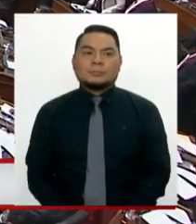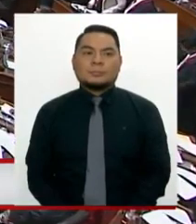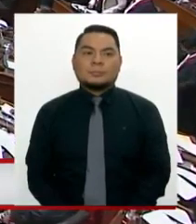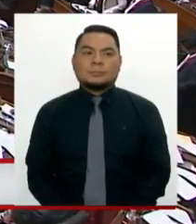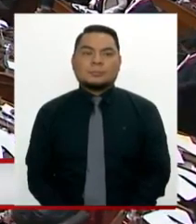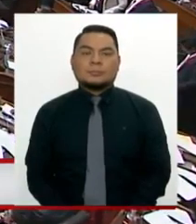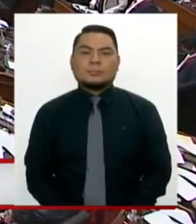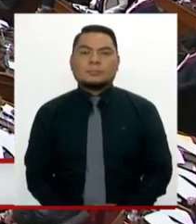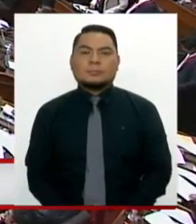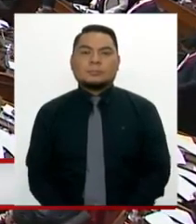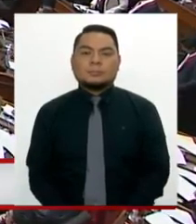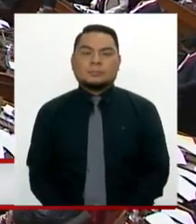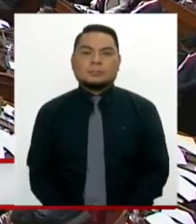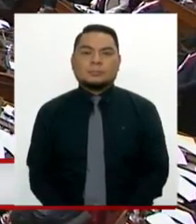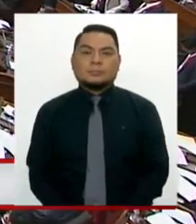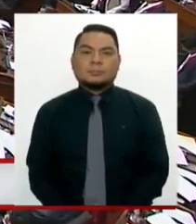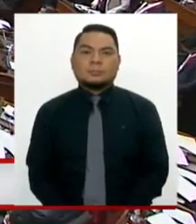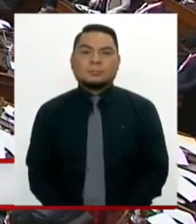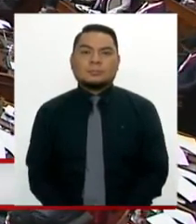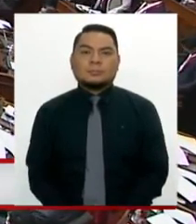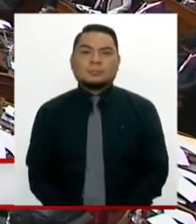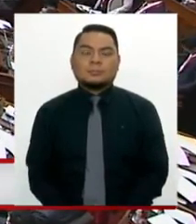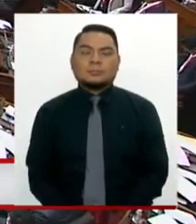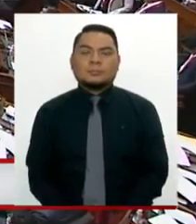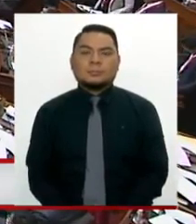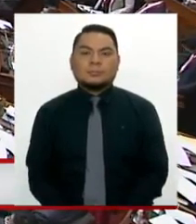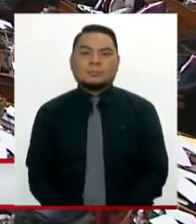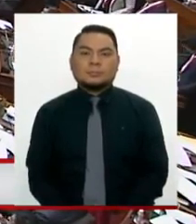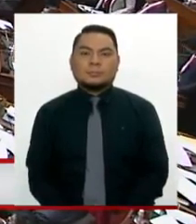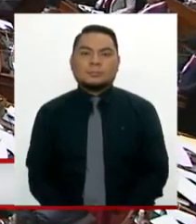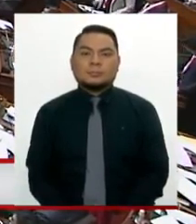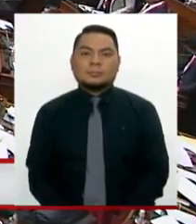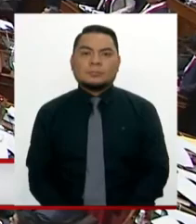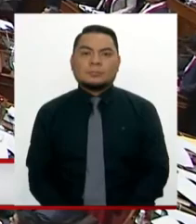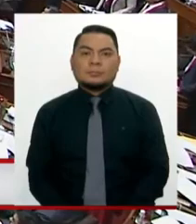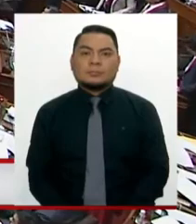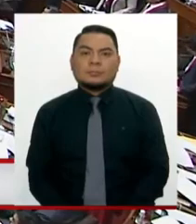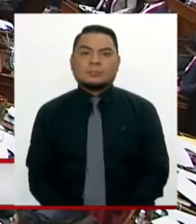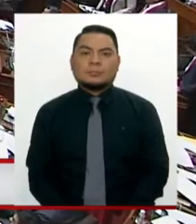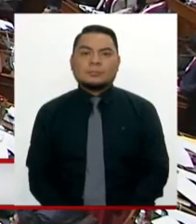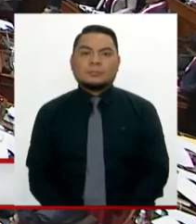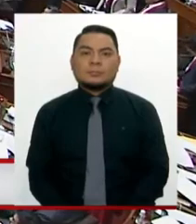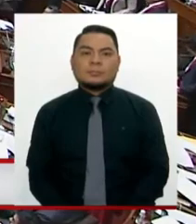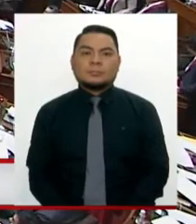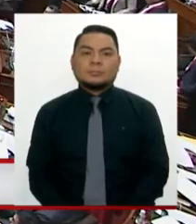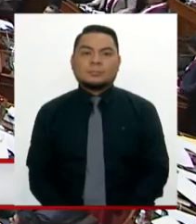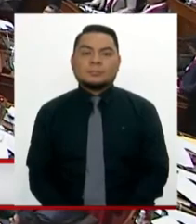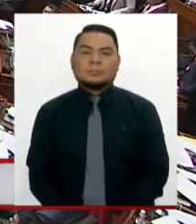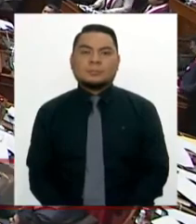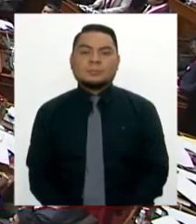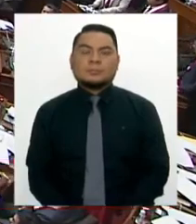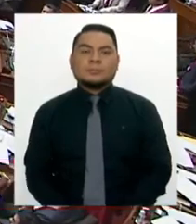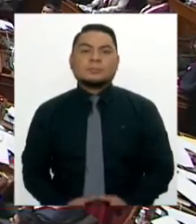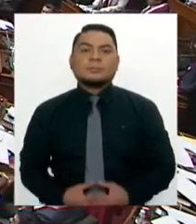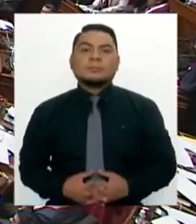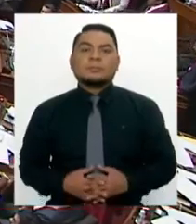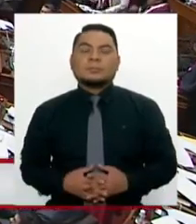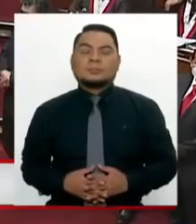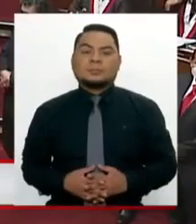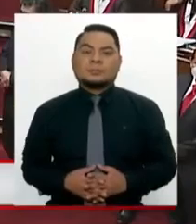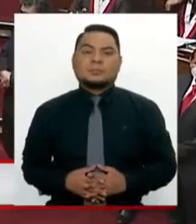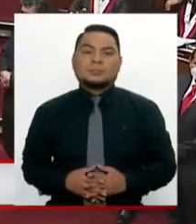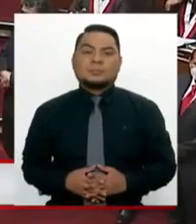de congresistas que le piden su renuncia, y el otro lado responden